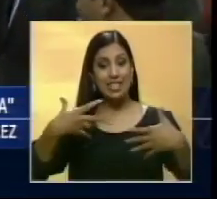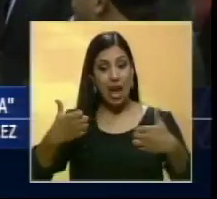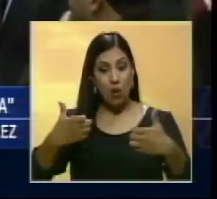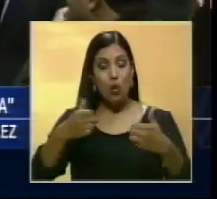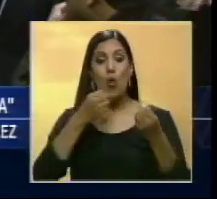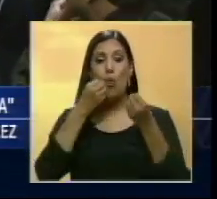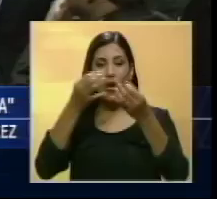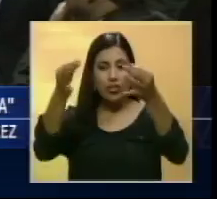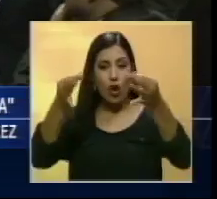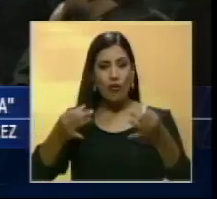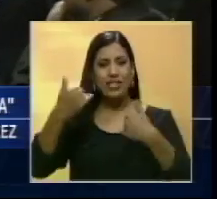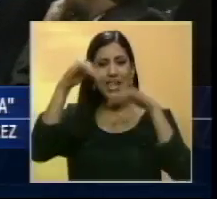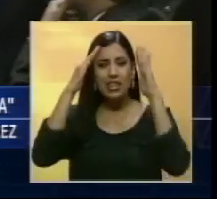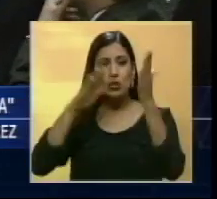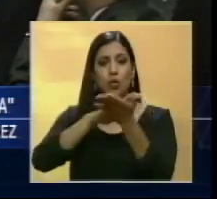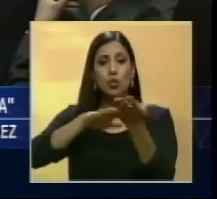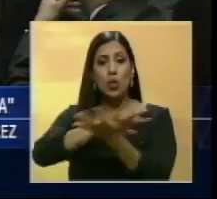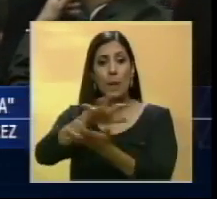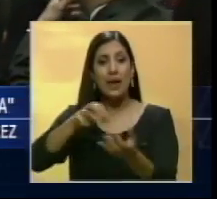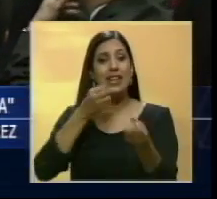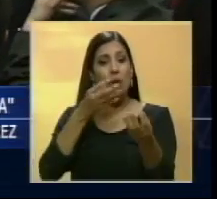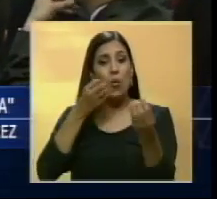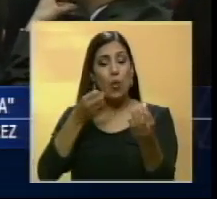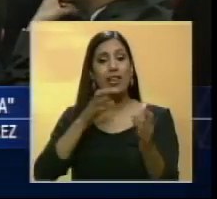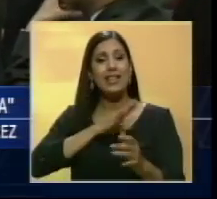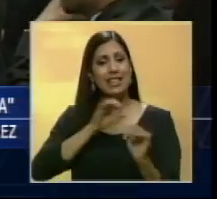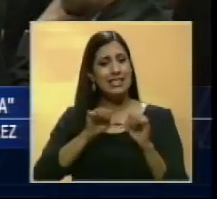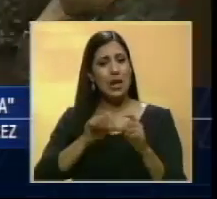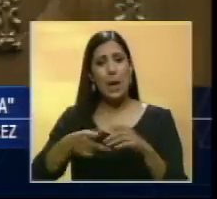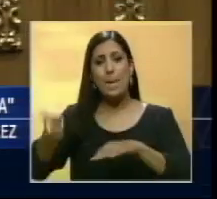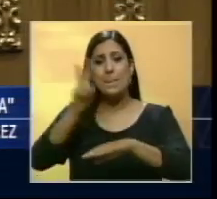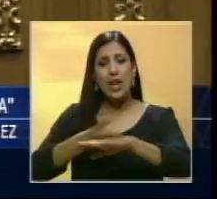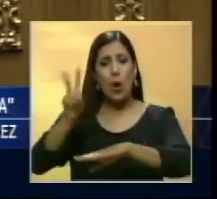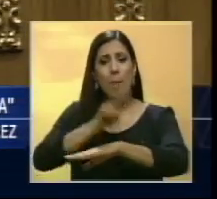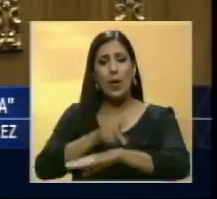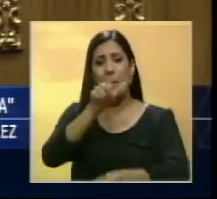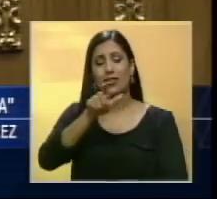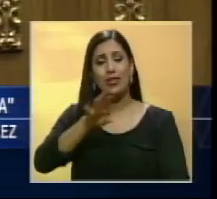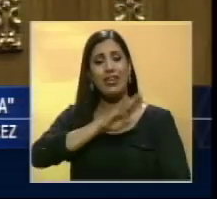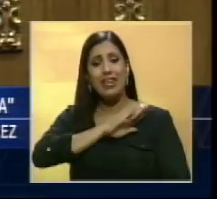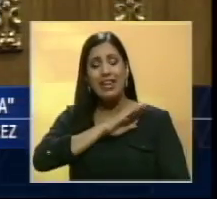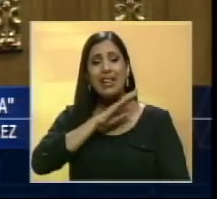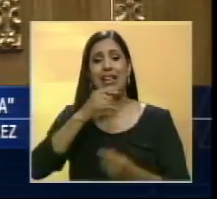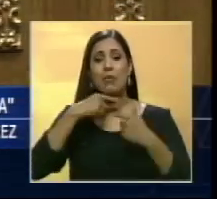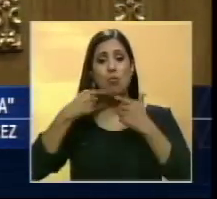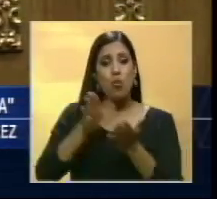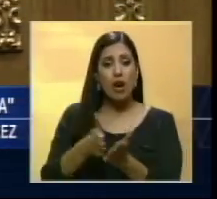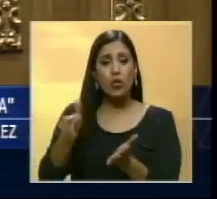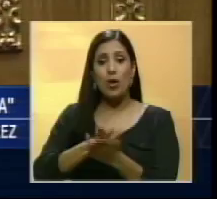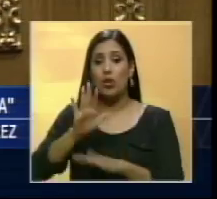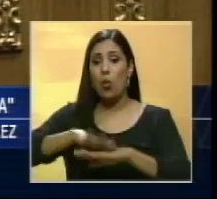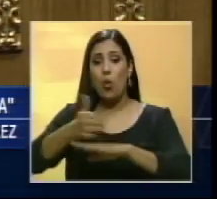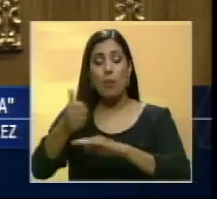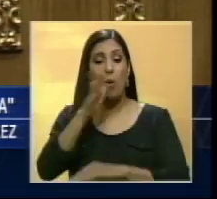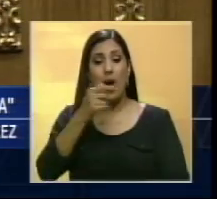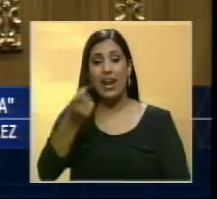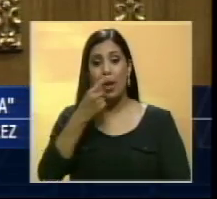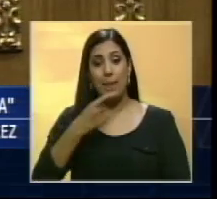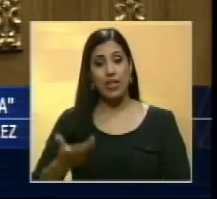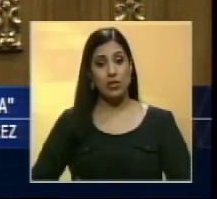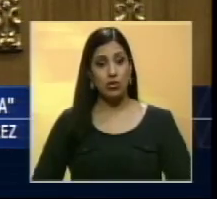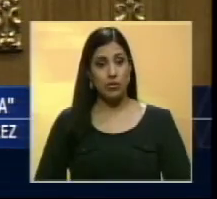la cifra para atender la crisis y expresó que continúa creciendo el número de venezolanos que pierden su vida por falta de